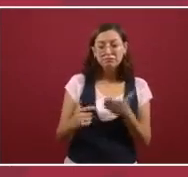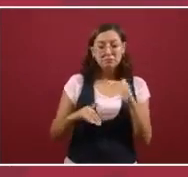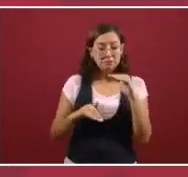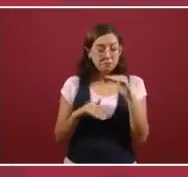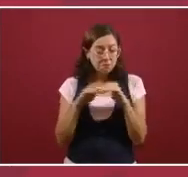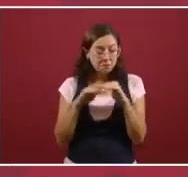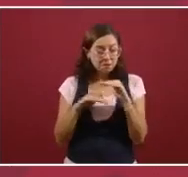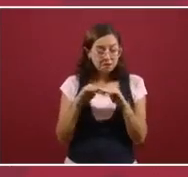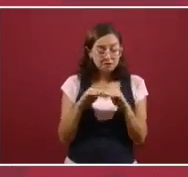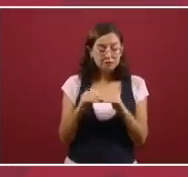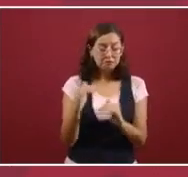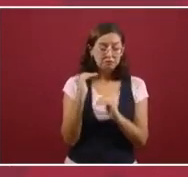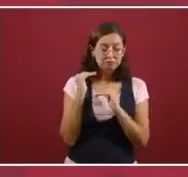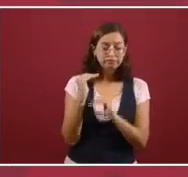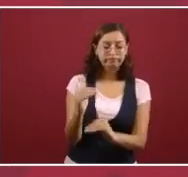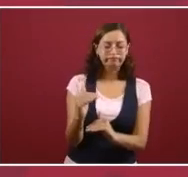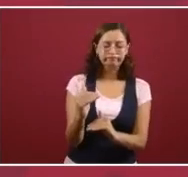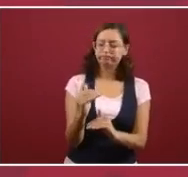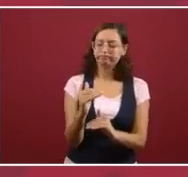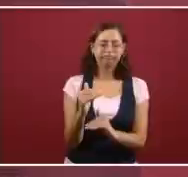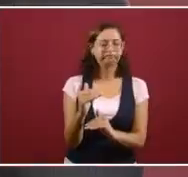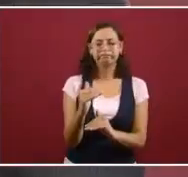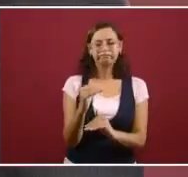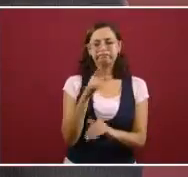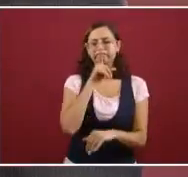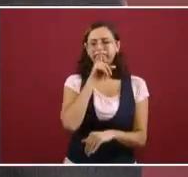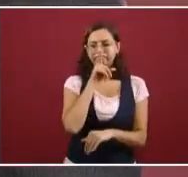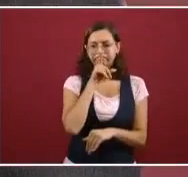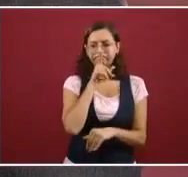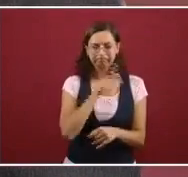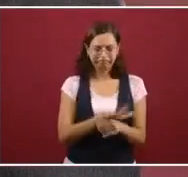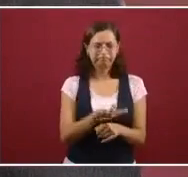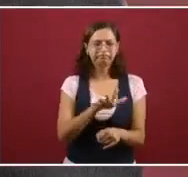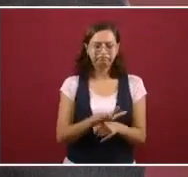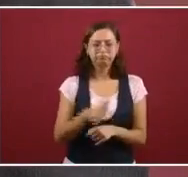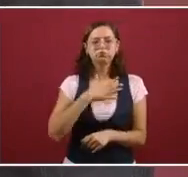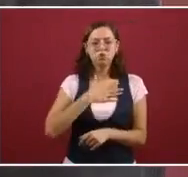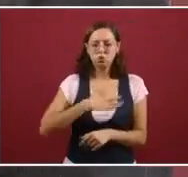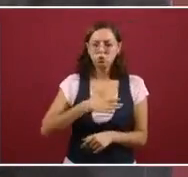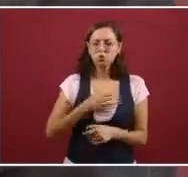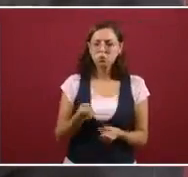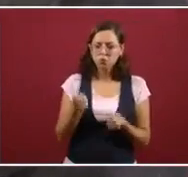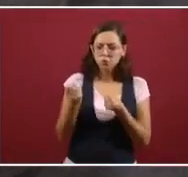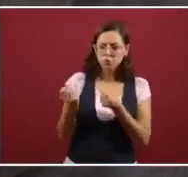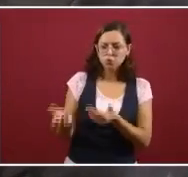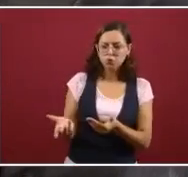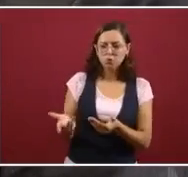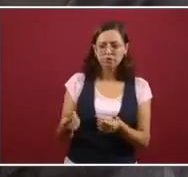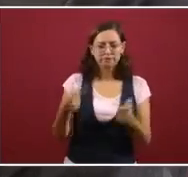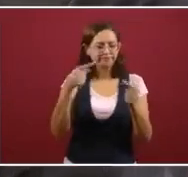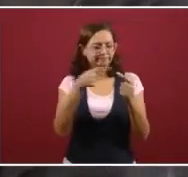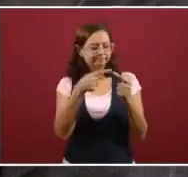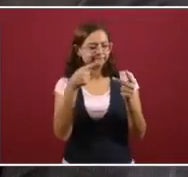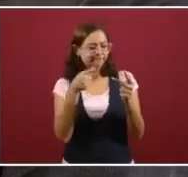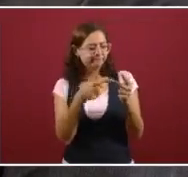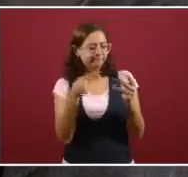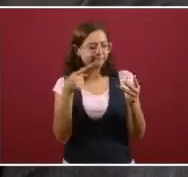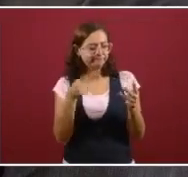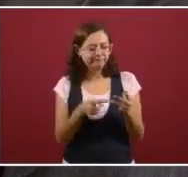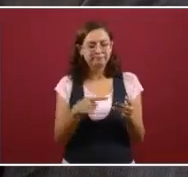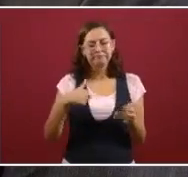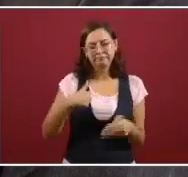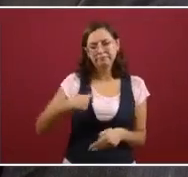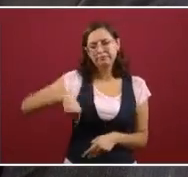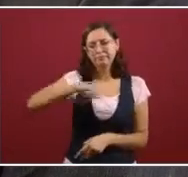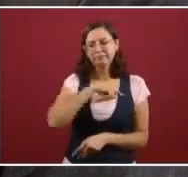pensiones limitadas, sino pensiones justas. Esas son las tres cosas que